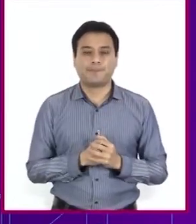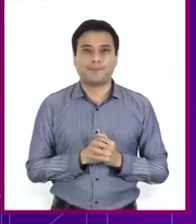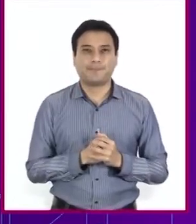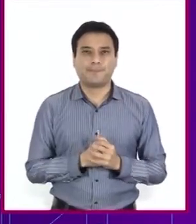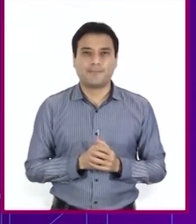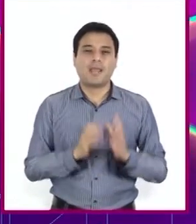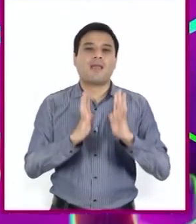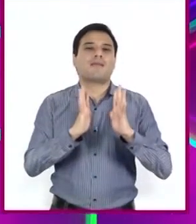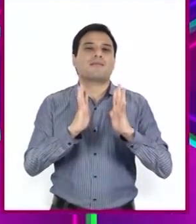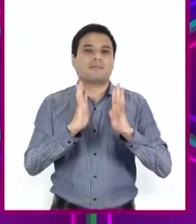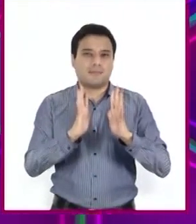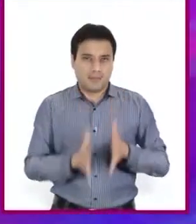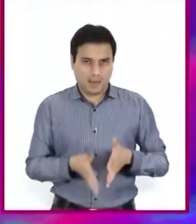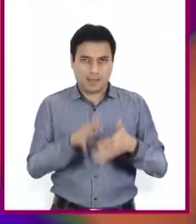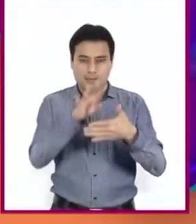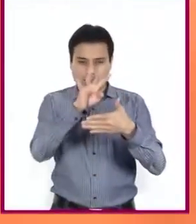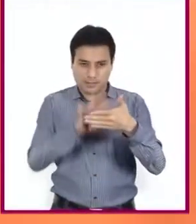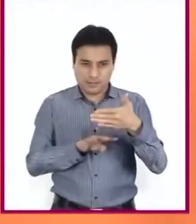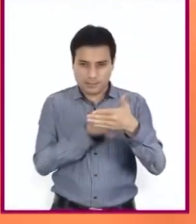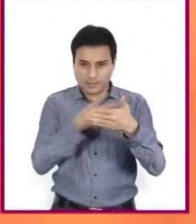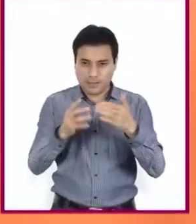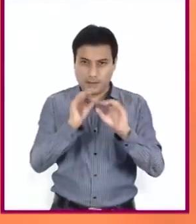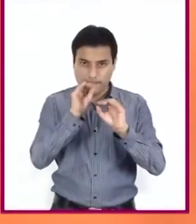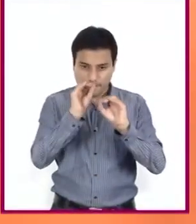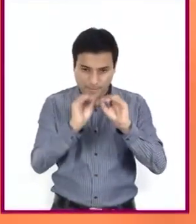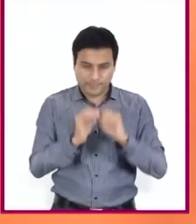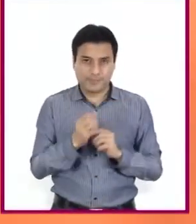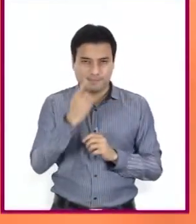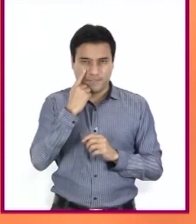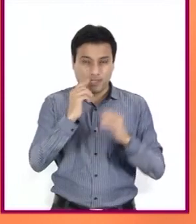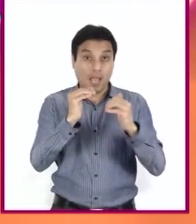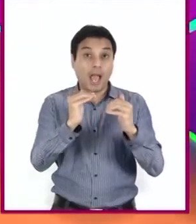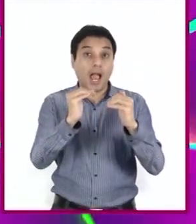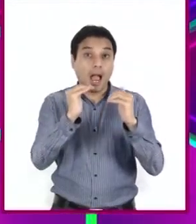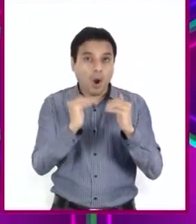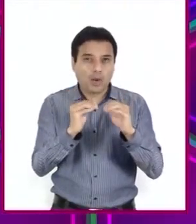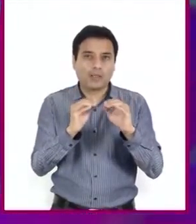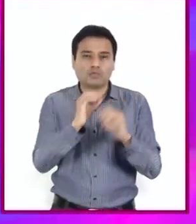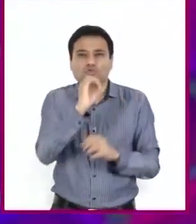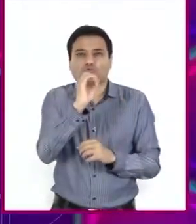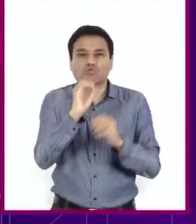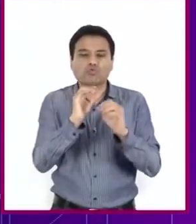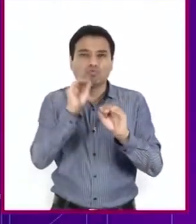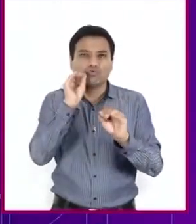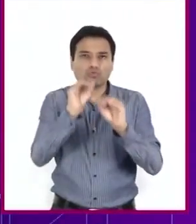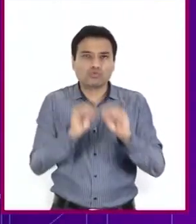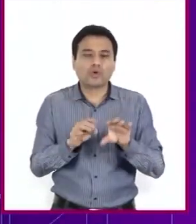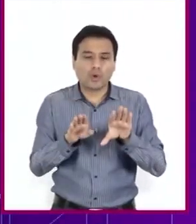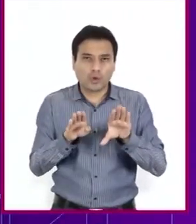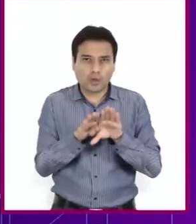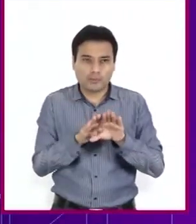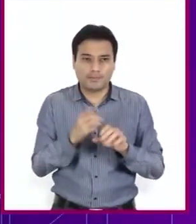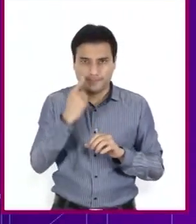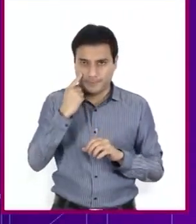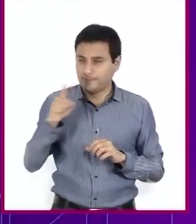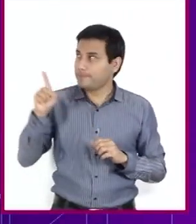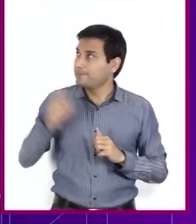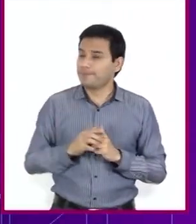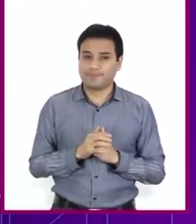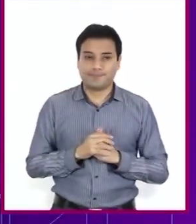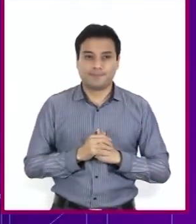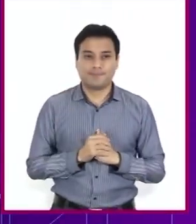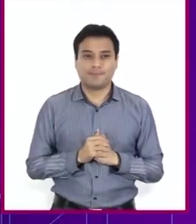Ya completa la tabla, veamos la configuración de los círculos. ¿Qué relación